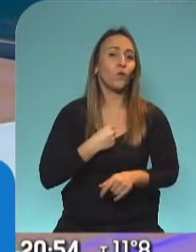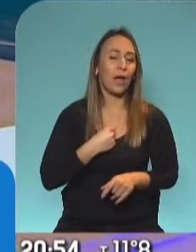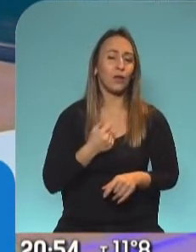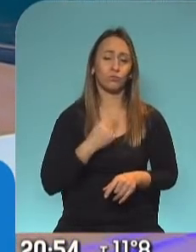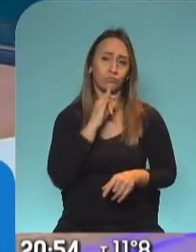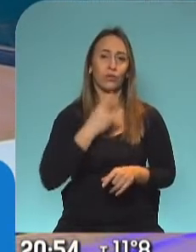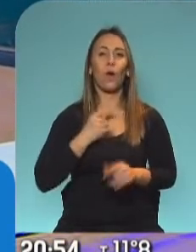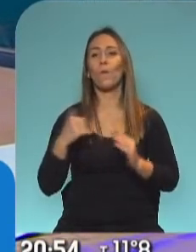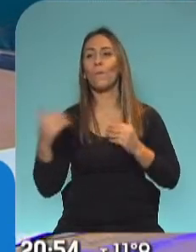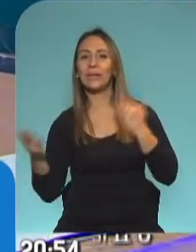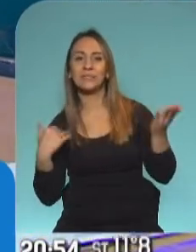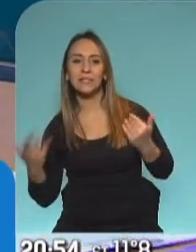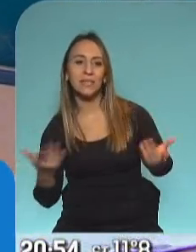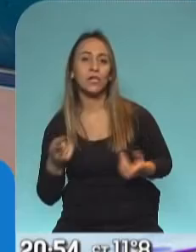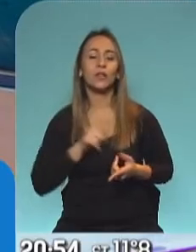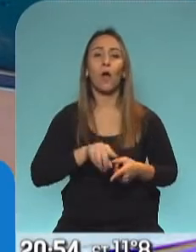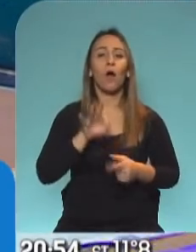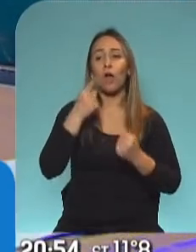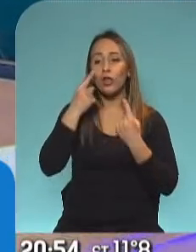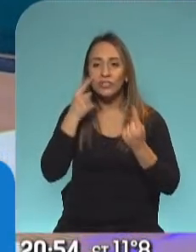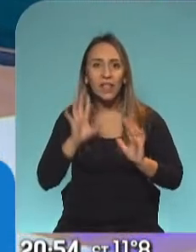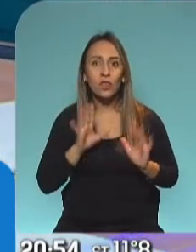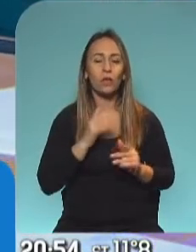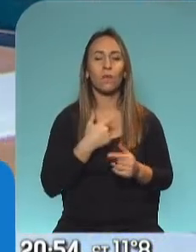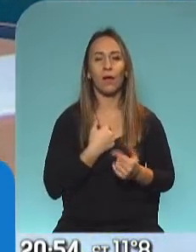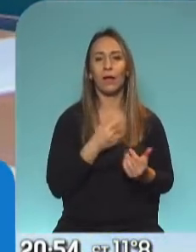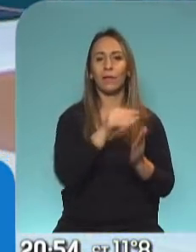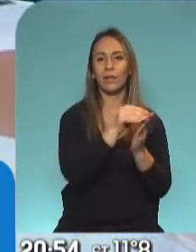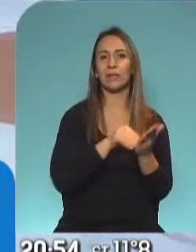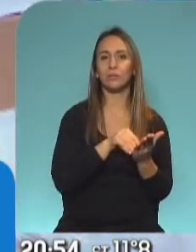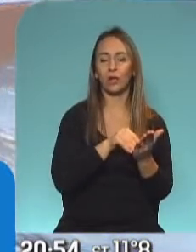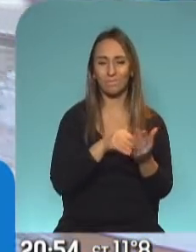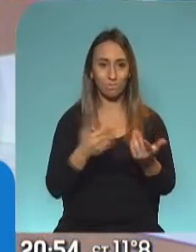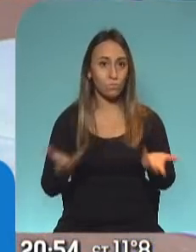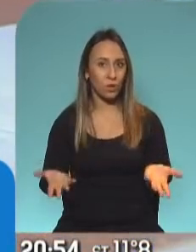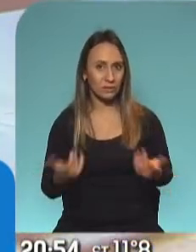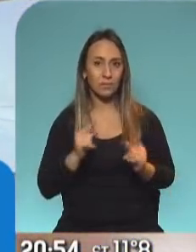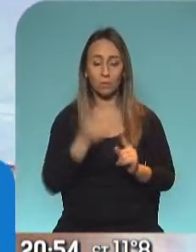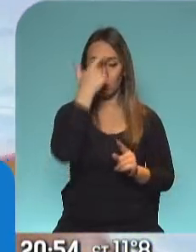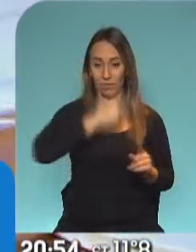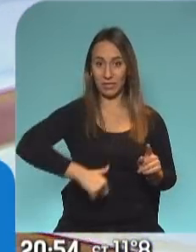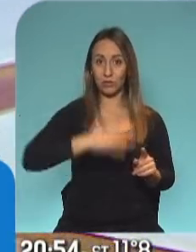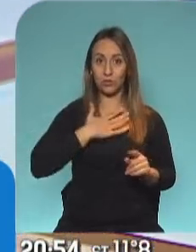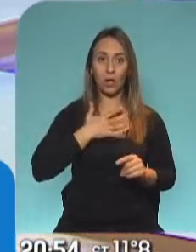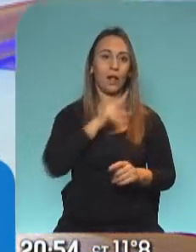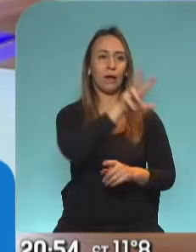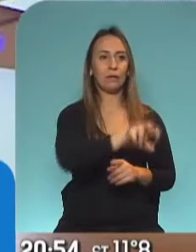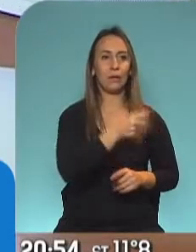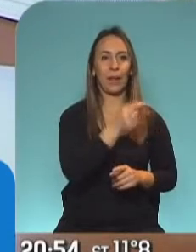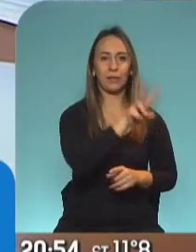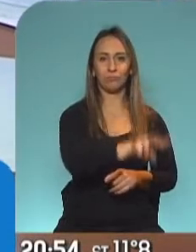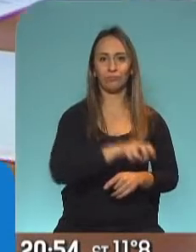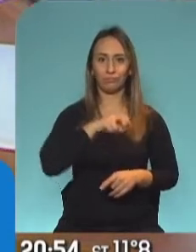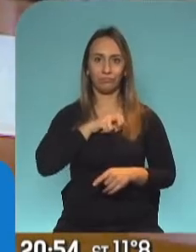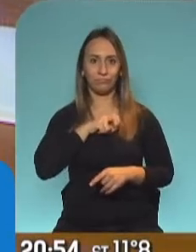otro vecino, otro ciudadano y ciudadana en el IFE, pero que daba lugar a la posibilidad de que retirara ese dinero una persona que no era el